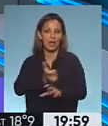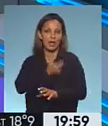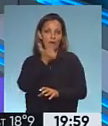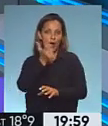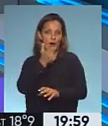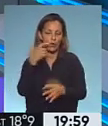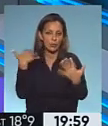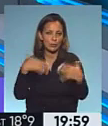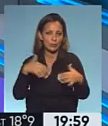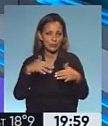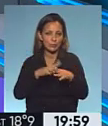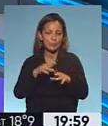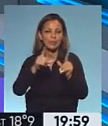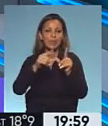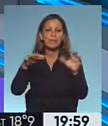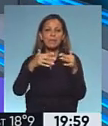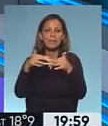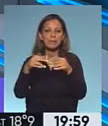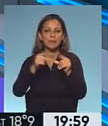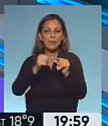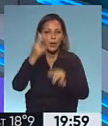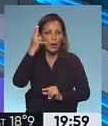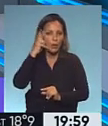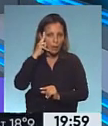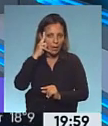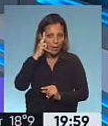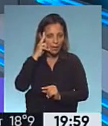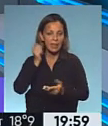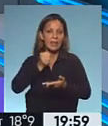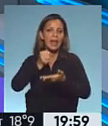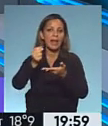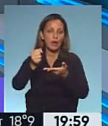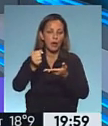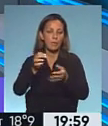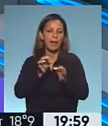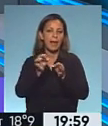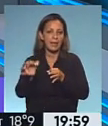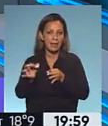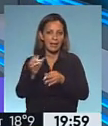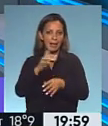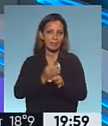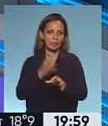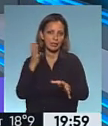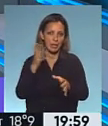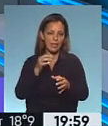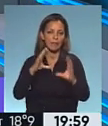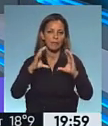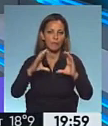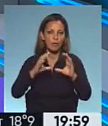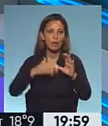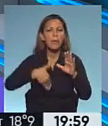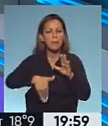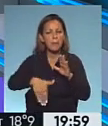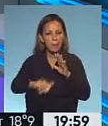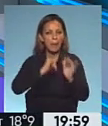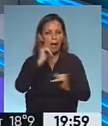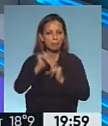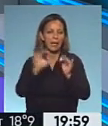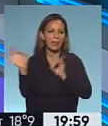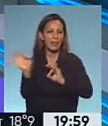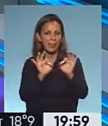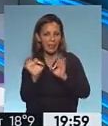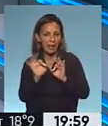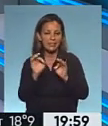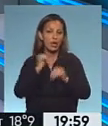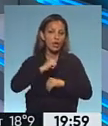vivo, novena fecha de la Copa de la Liga Profesional de Fútbol. Enseguida, todo el detalle, todos los resultados, todos los